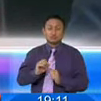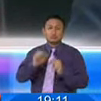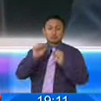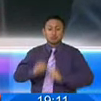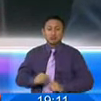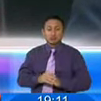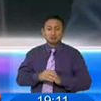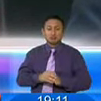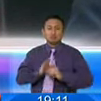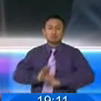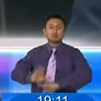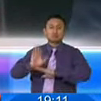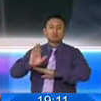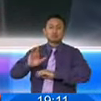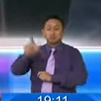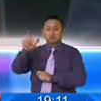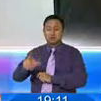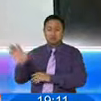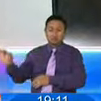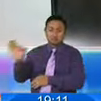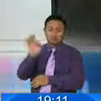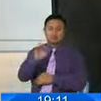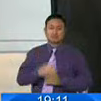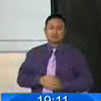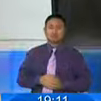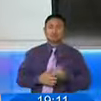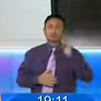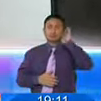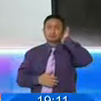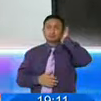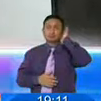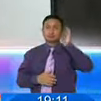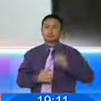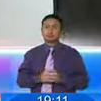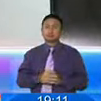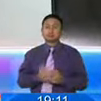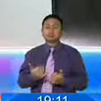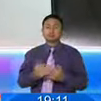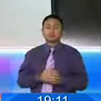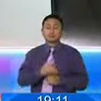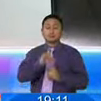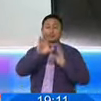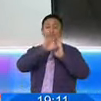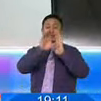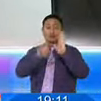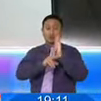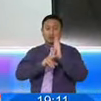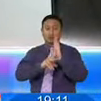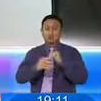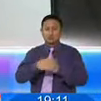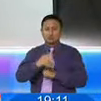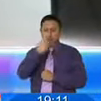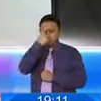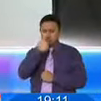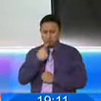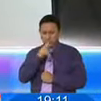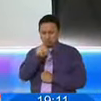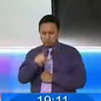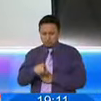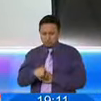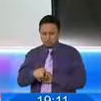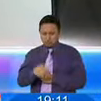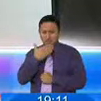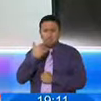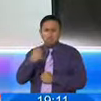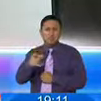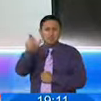posesión del referido funcionario. Porque hemos examinado su hoja de vida y acredita ser el más